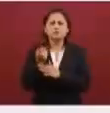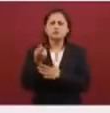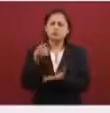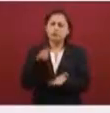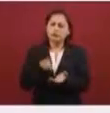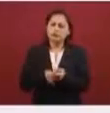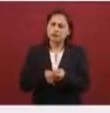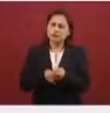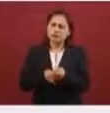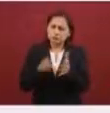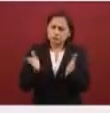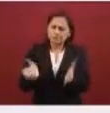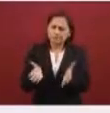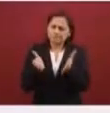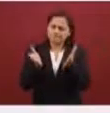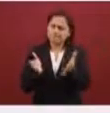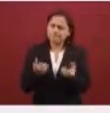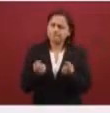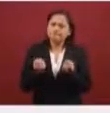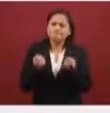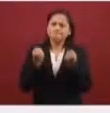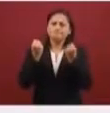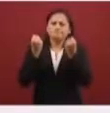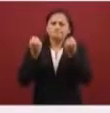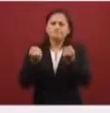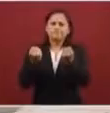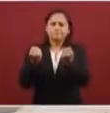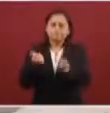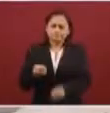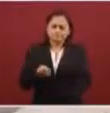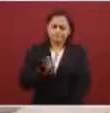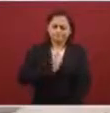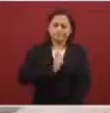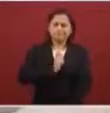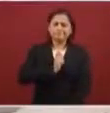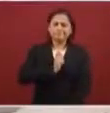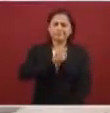fortalecimiento de nuestra identidad.